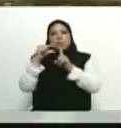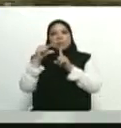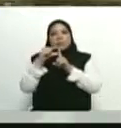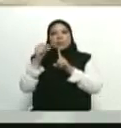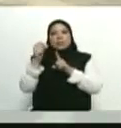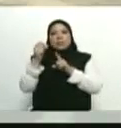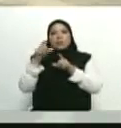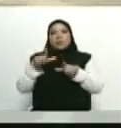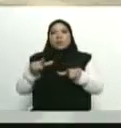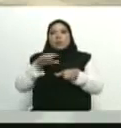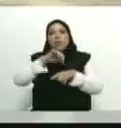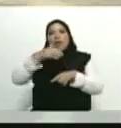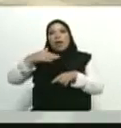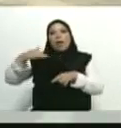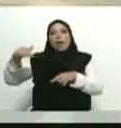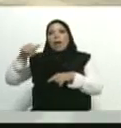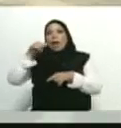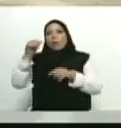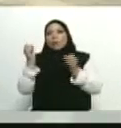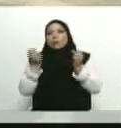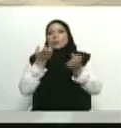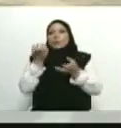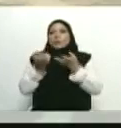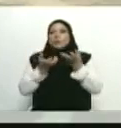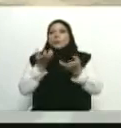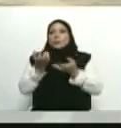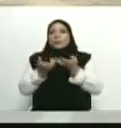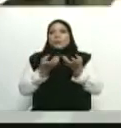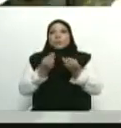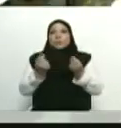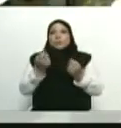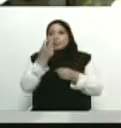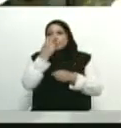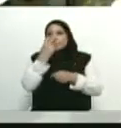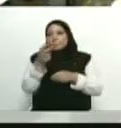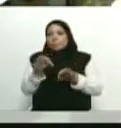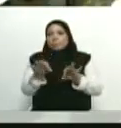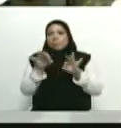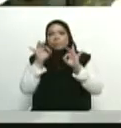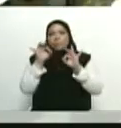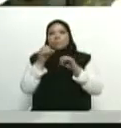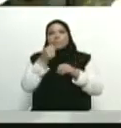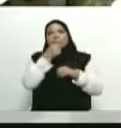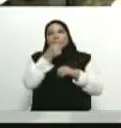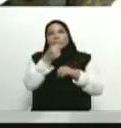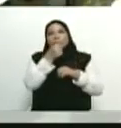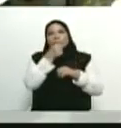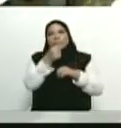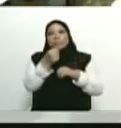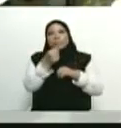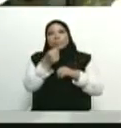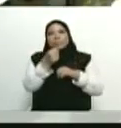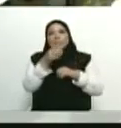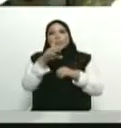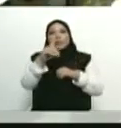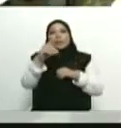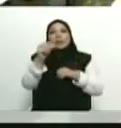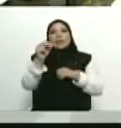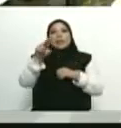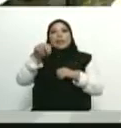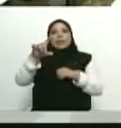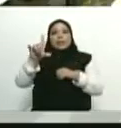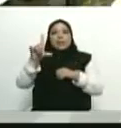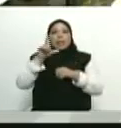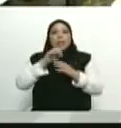spa Aguas Termales, ¿verdad? Y aquí está invitado especial su gerente general, Daniel